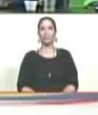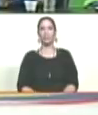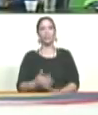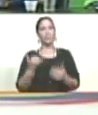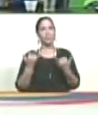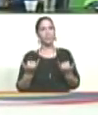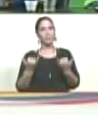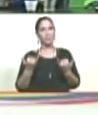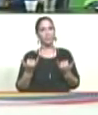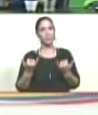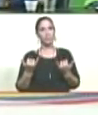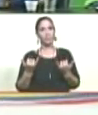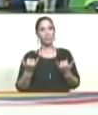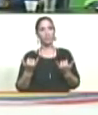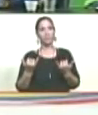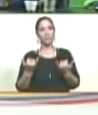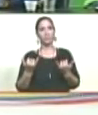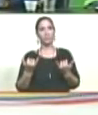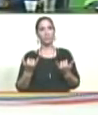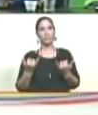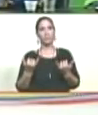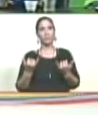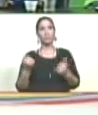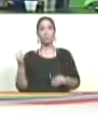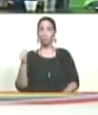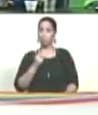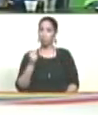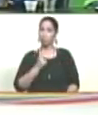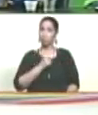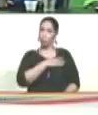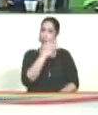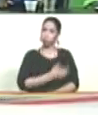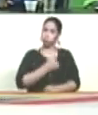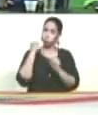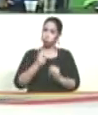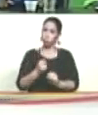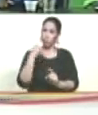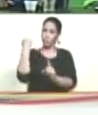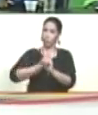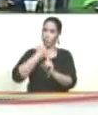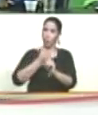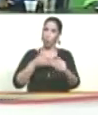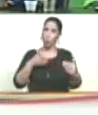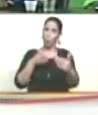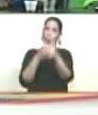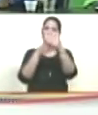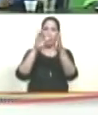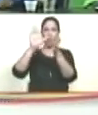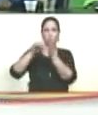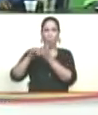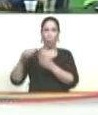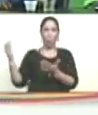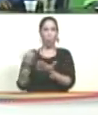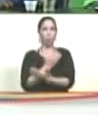Ahora, yo sí he tenido una dura lucha contra la burocracia, contra la corrupción.